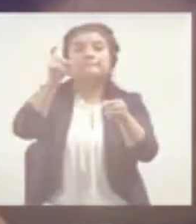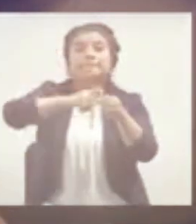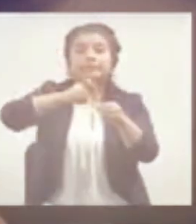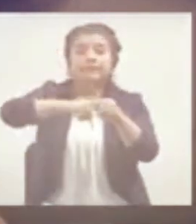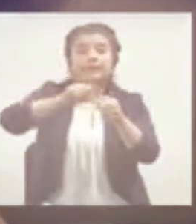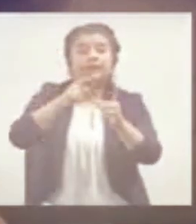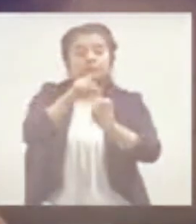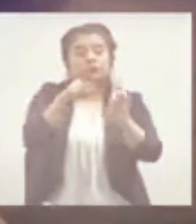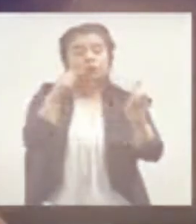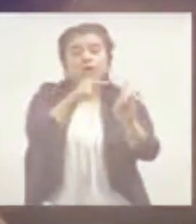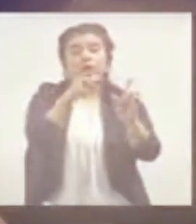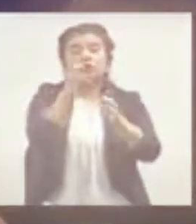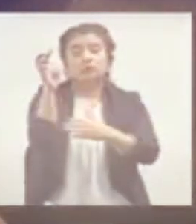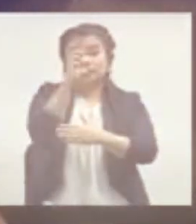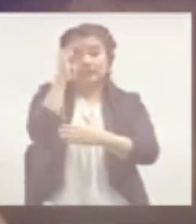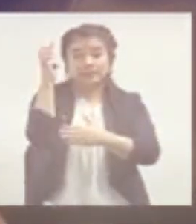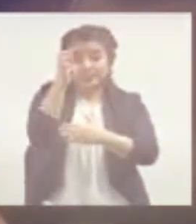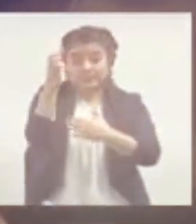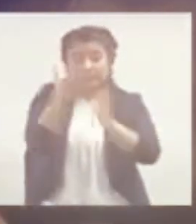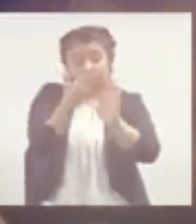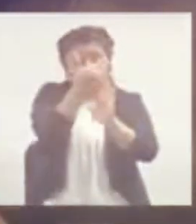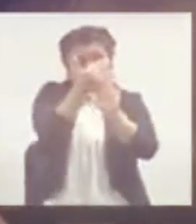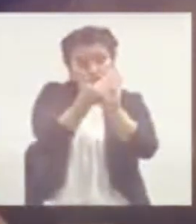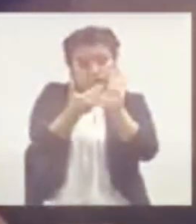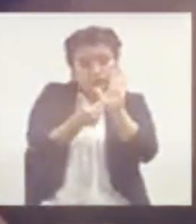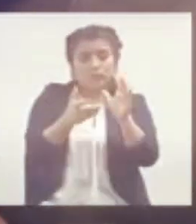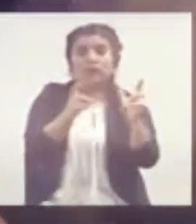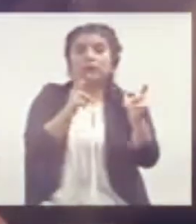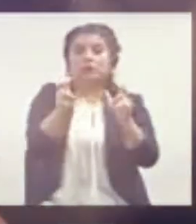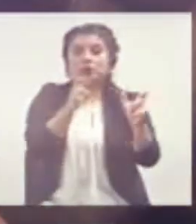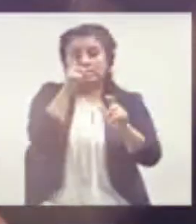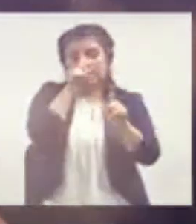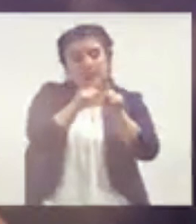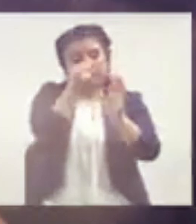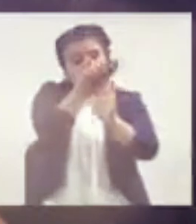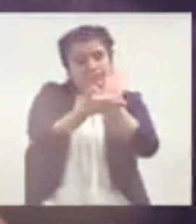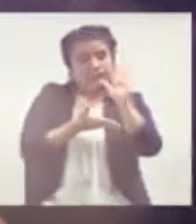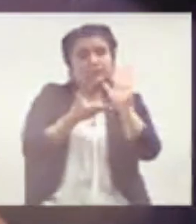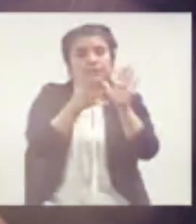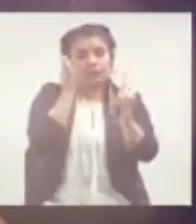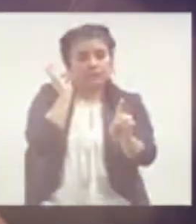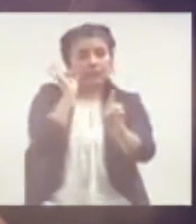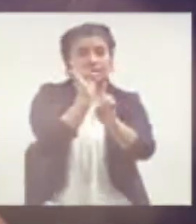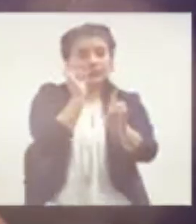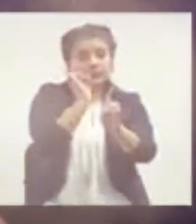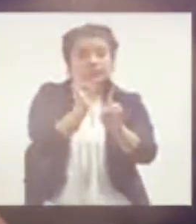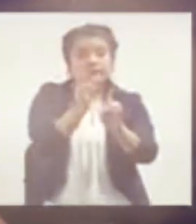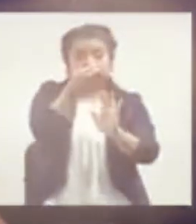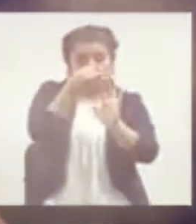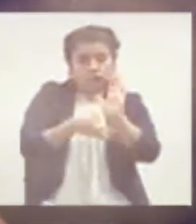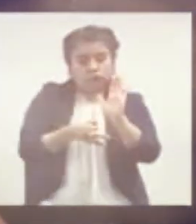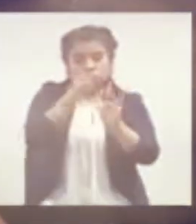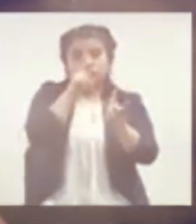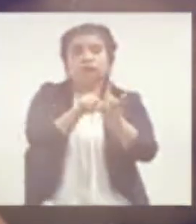con respecto a los principios que rigen los procedimientos, fundamentalmente los de legalidad, legalidad objetiva y debido proceso